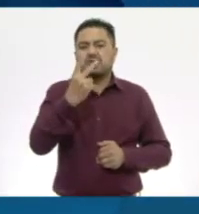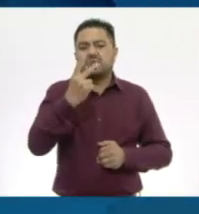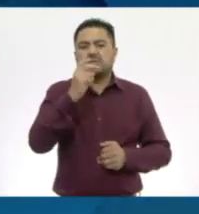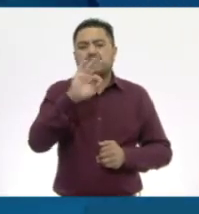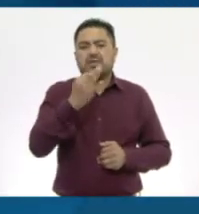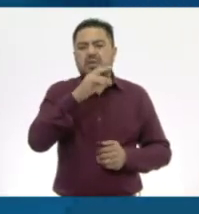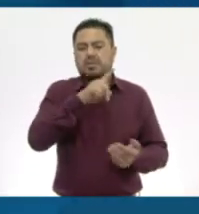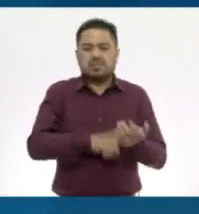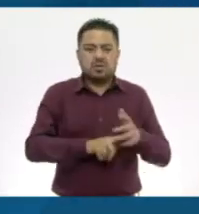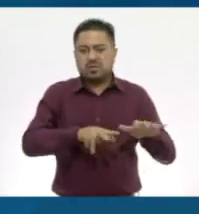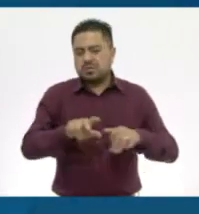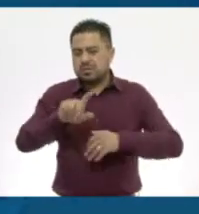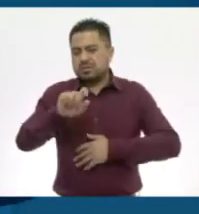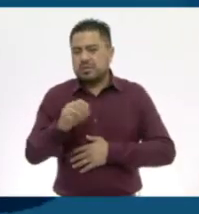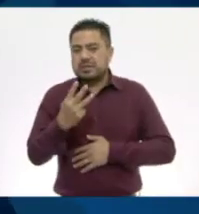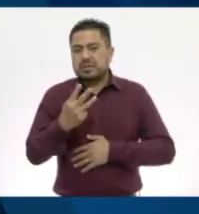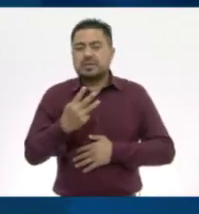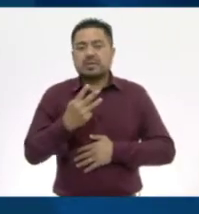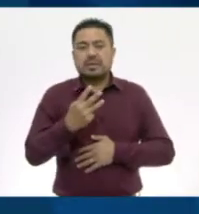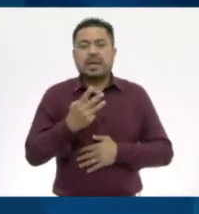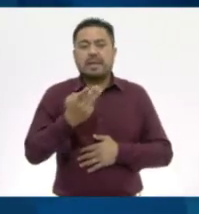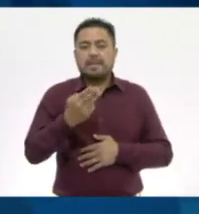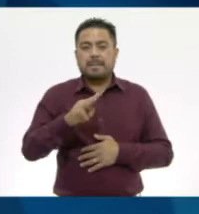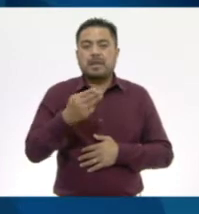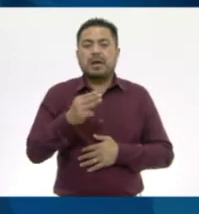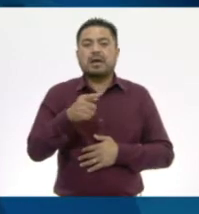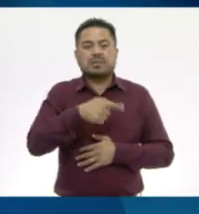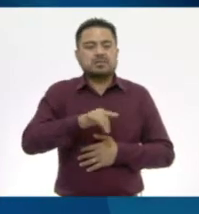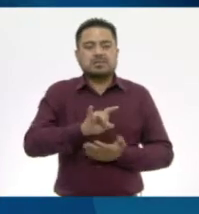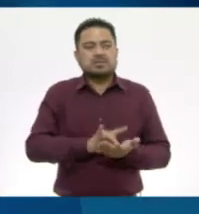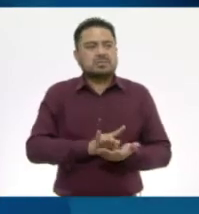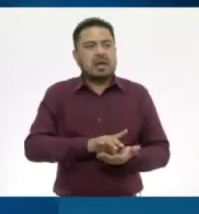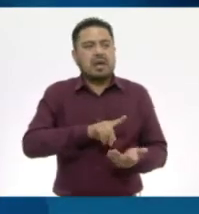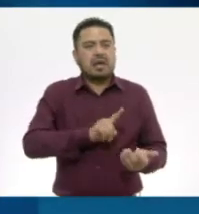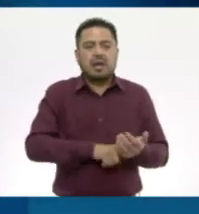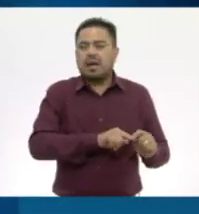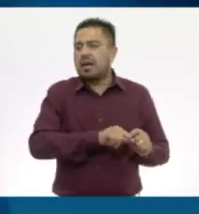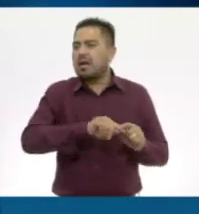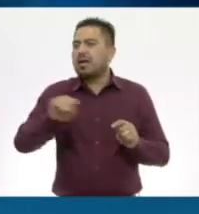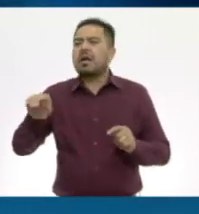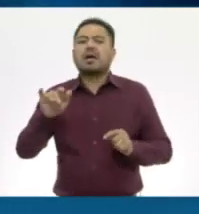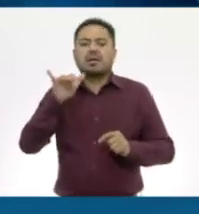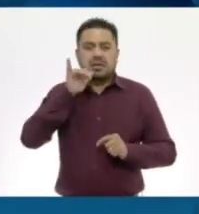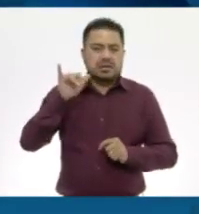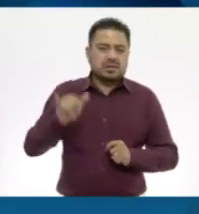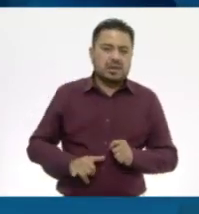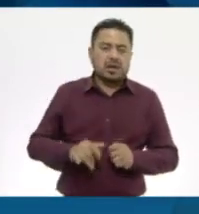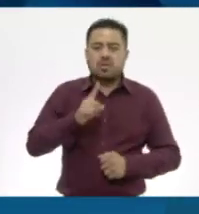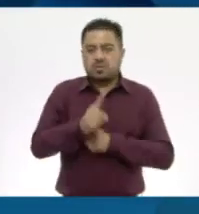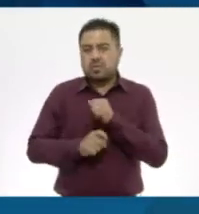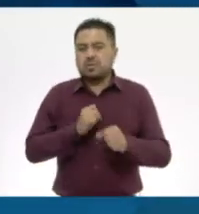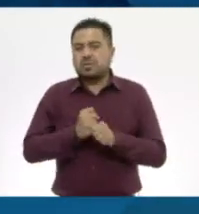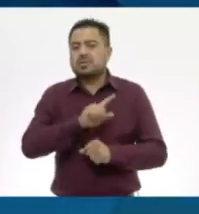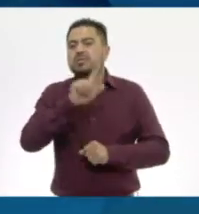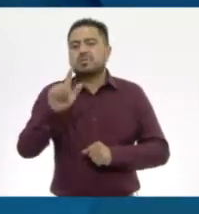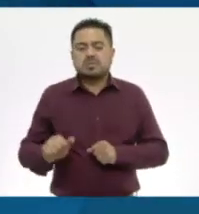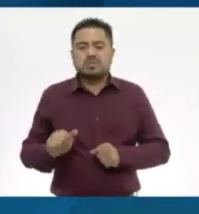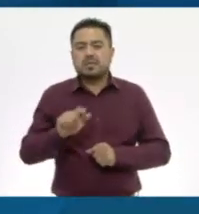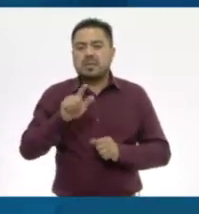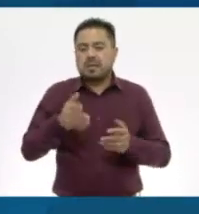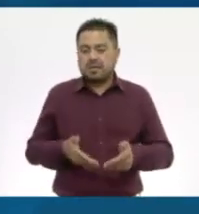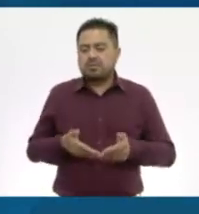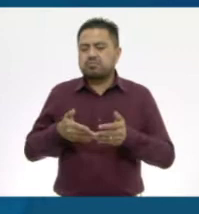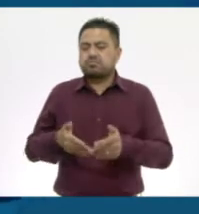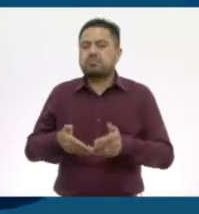de 1823 y en mayo salía desterrado rumbo a Italia. Un año después, al